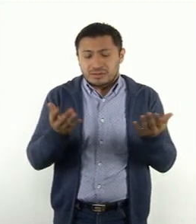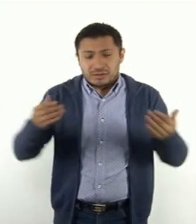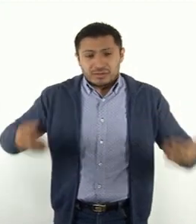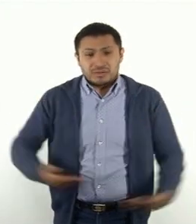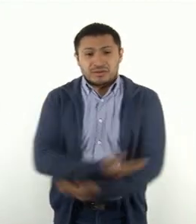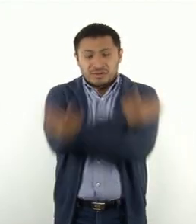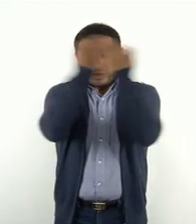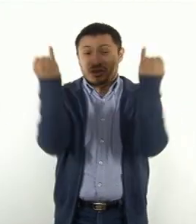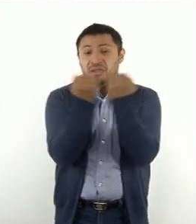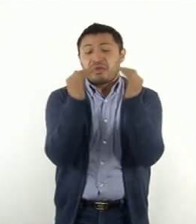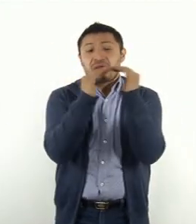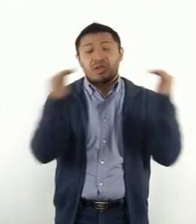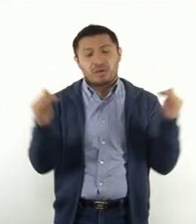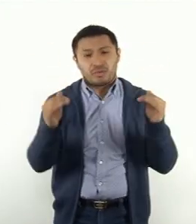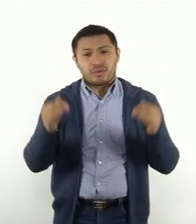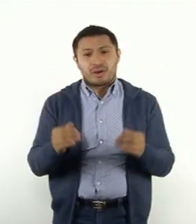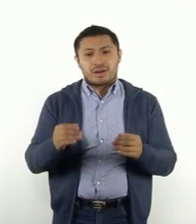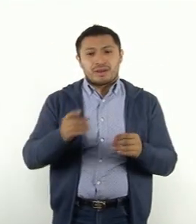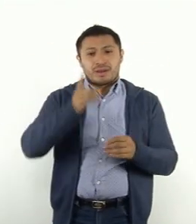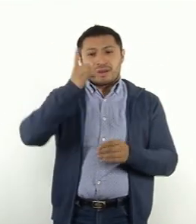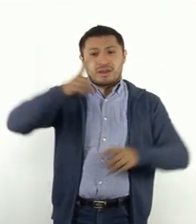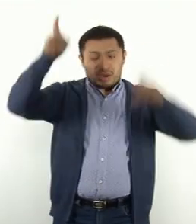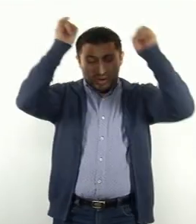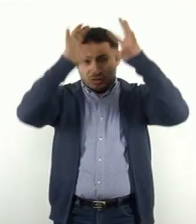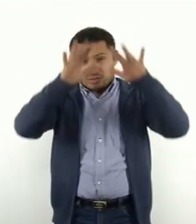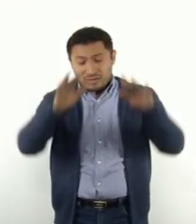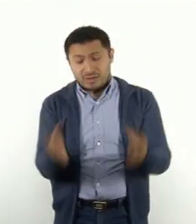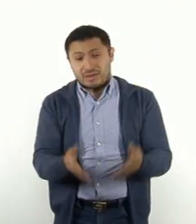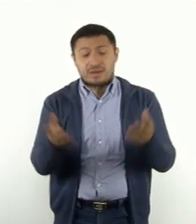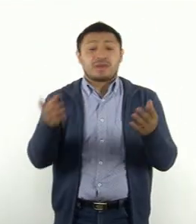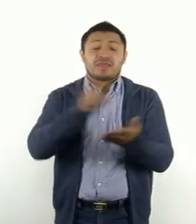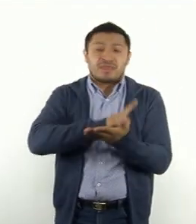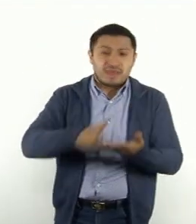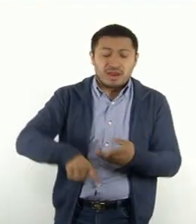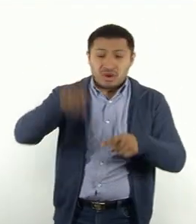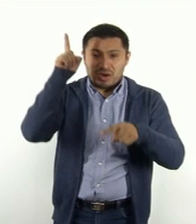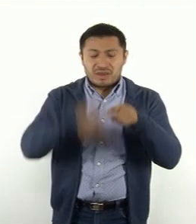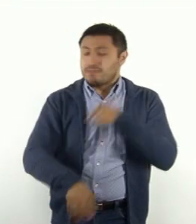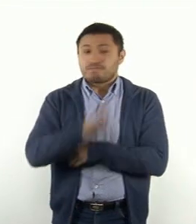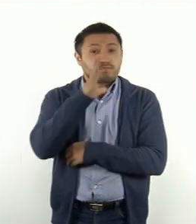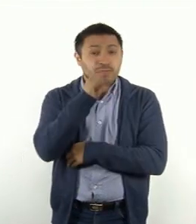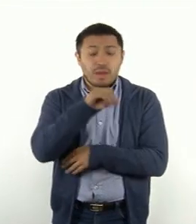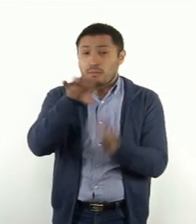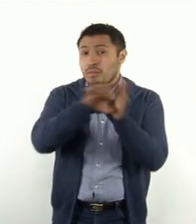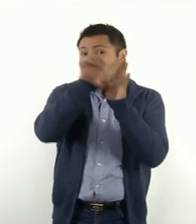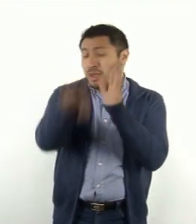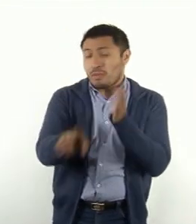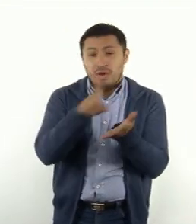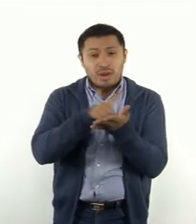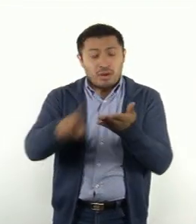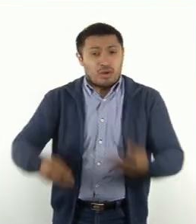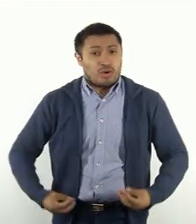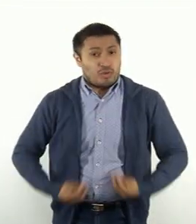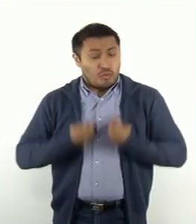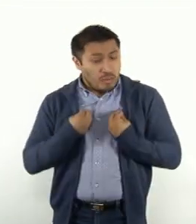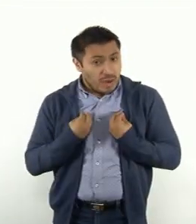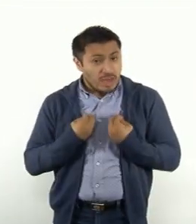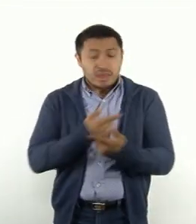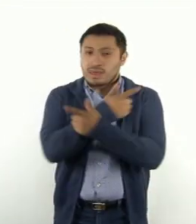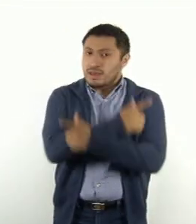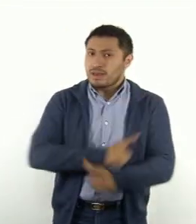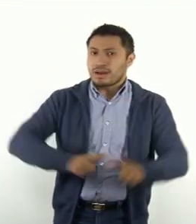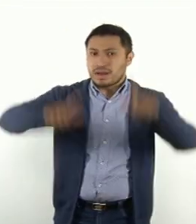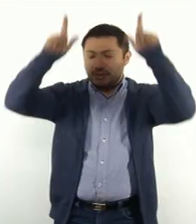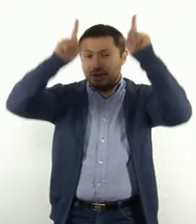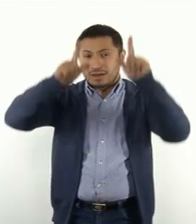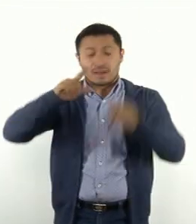Fueron dotados por su creador de ciertos derechos inalienables como el derecho a la vida, la libertad y la búsqueda